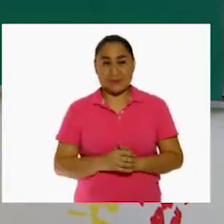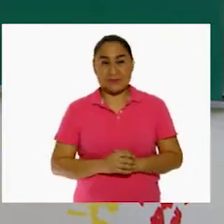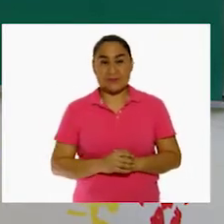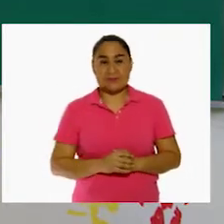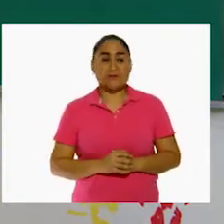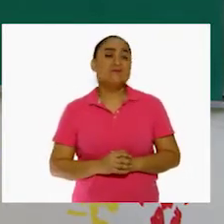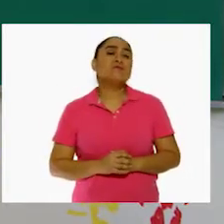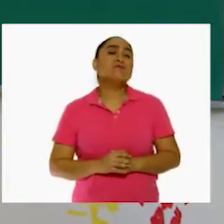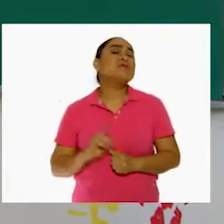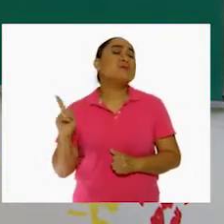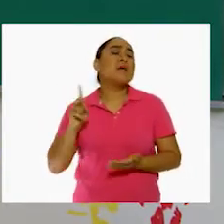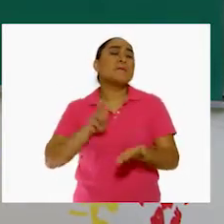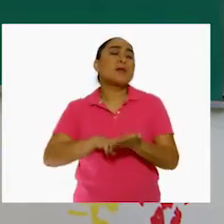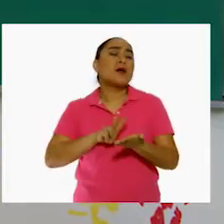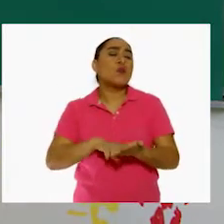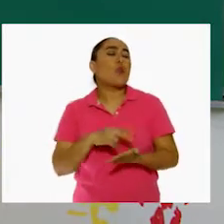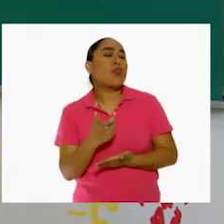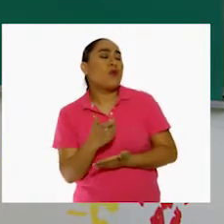Uh-huh. ¿Ahora cuánto vale?